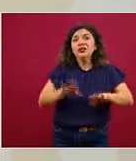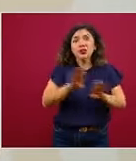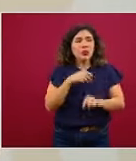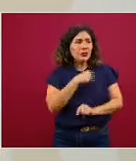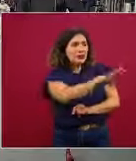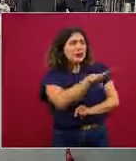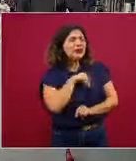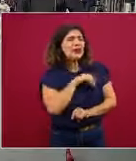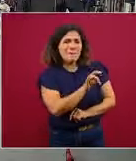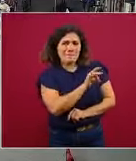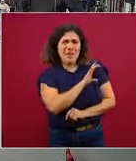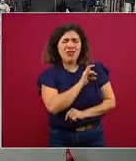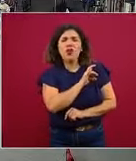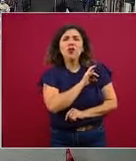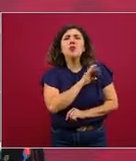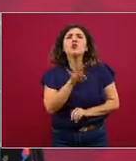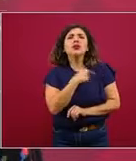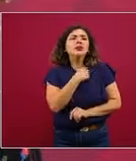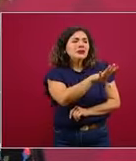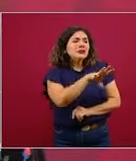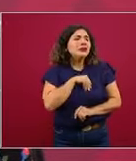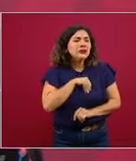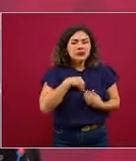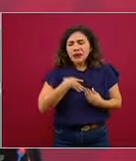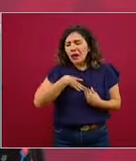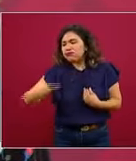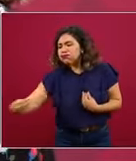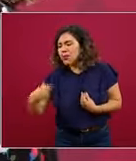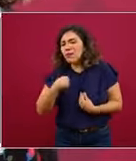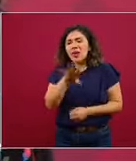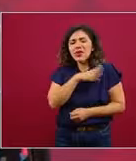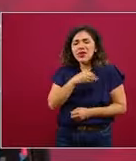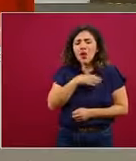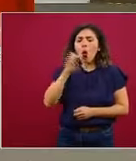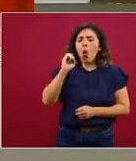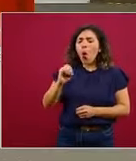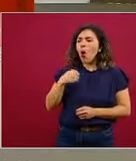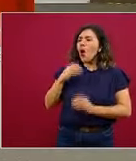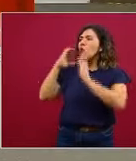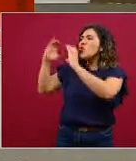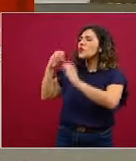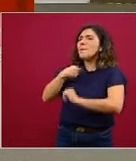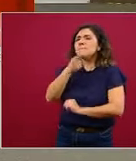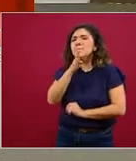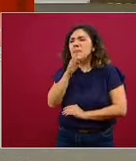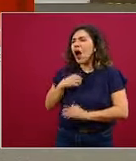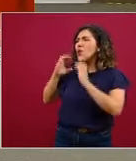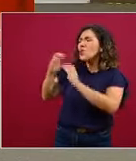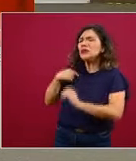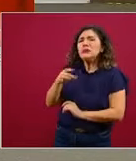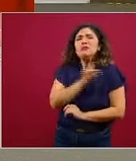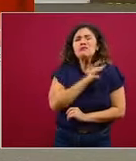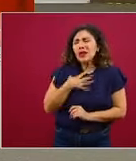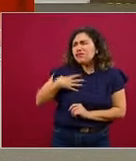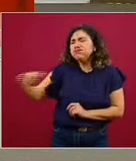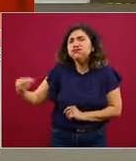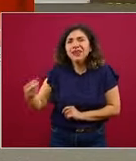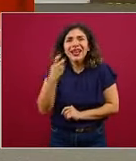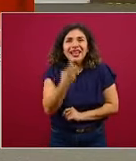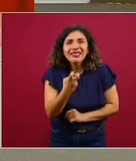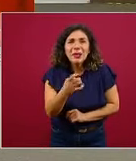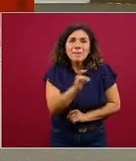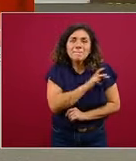contagio propio, es al contagio ya sea los niños pequeños o que están cuidando adultos mayores. Es importante también, si